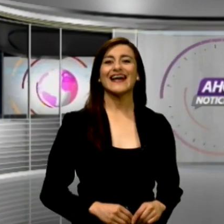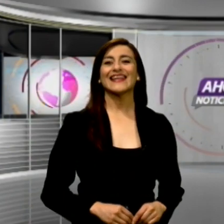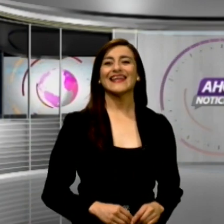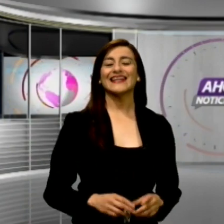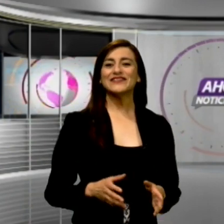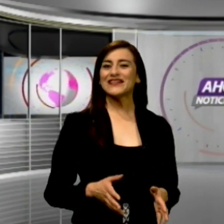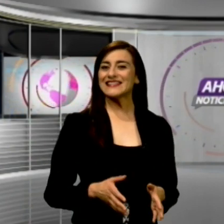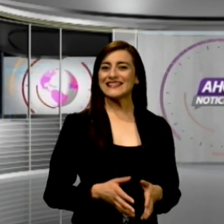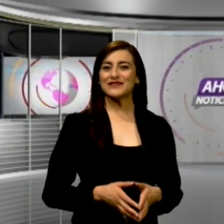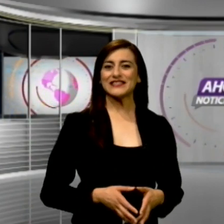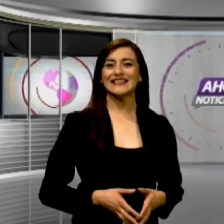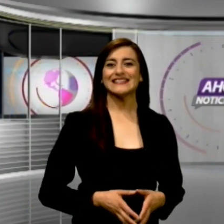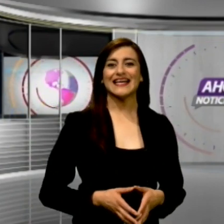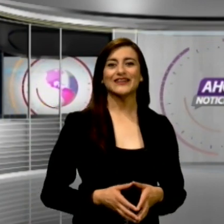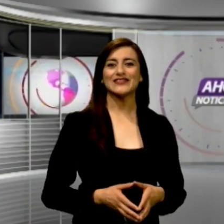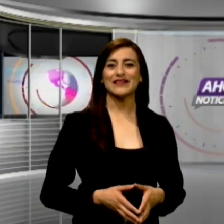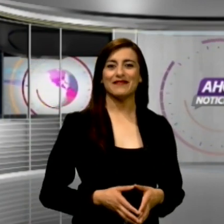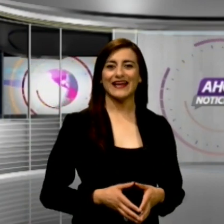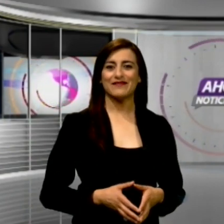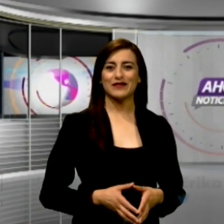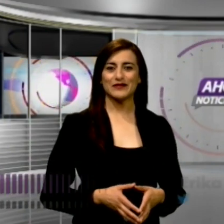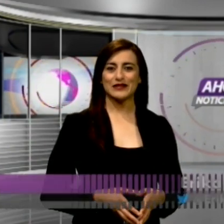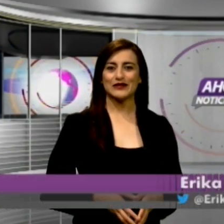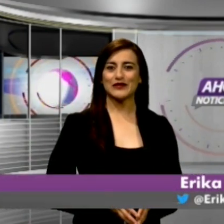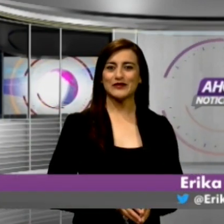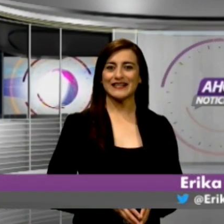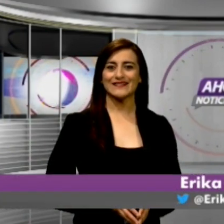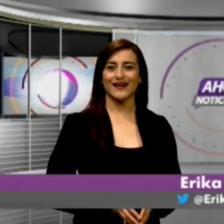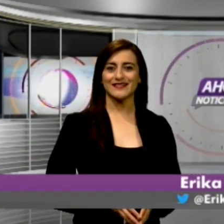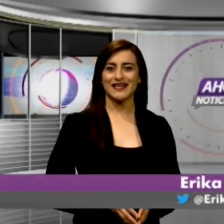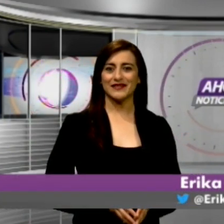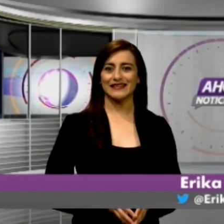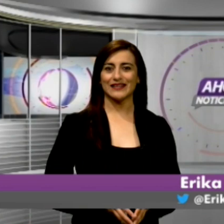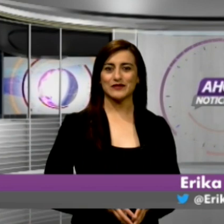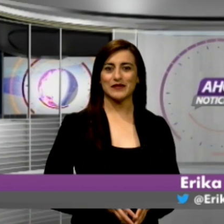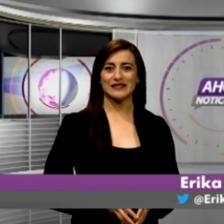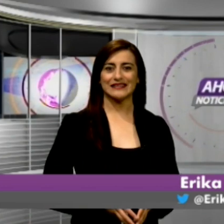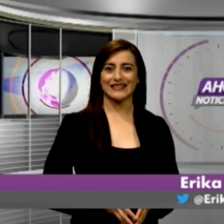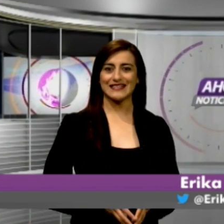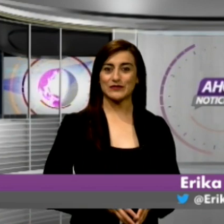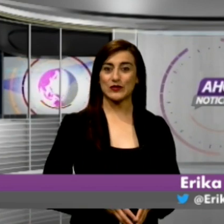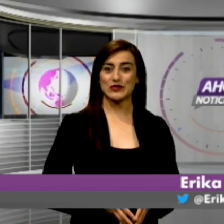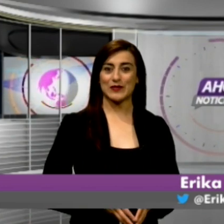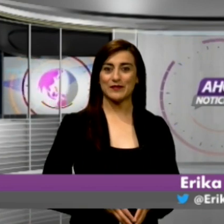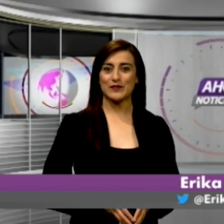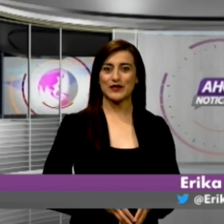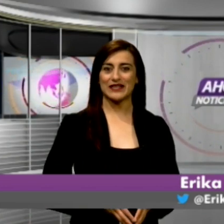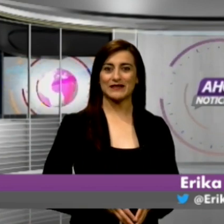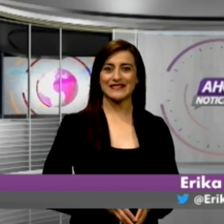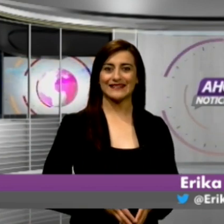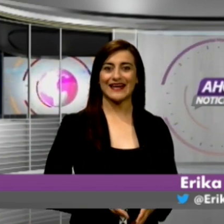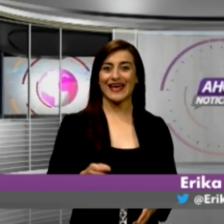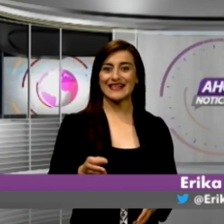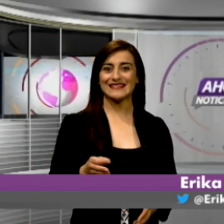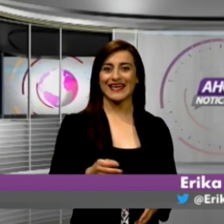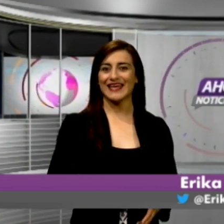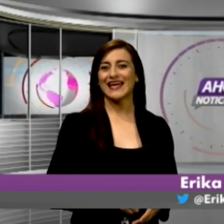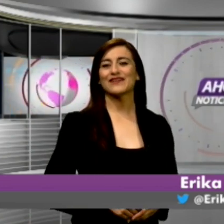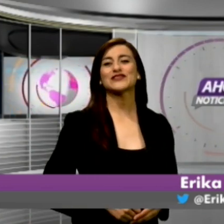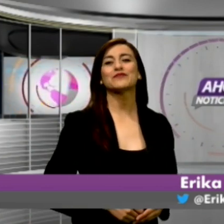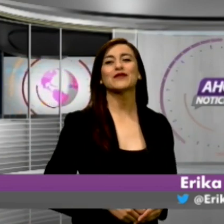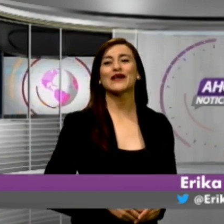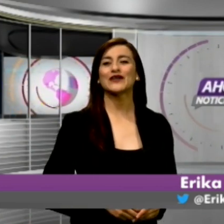maravillosa tarde de lunes. Estamos iniciando semana, amable auditorio, lunes 3 de abril de 2023. Es un gusto para mí poderle presentar